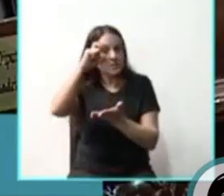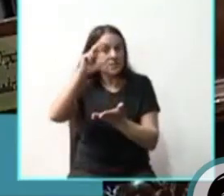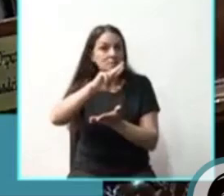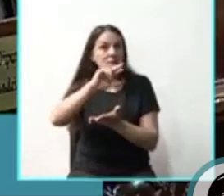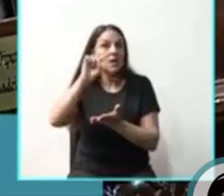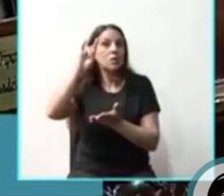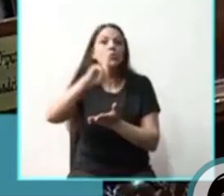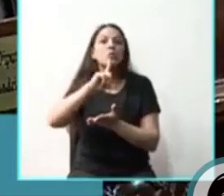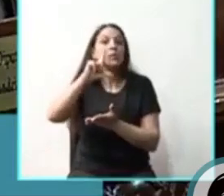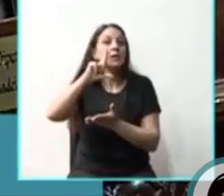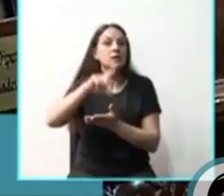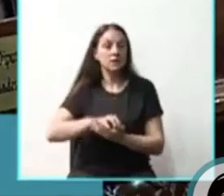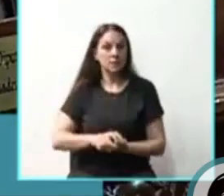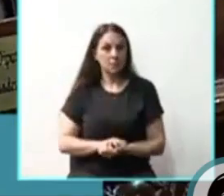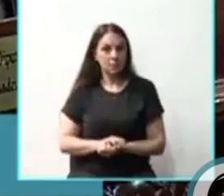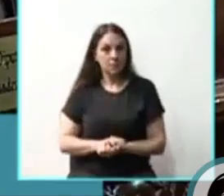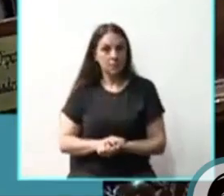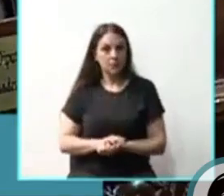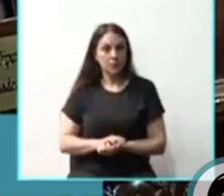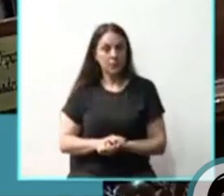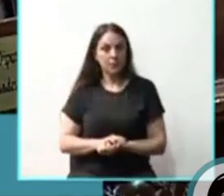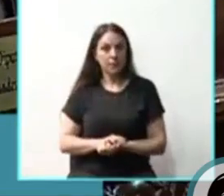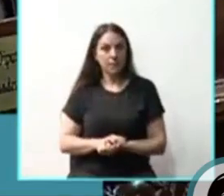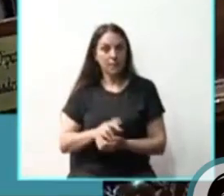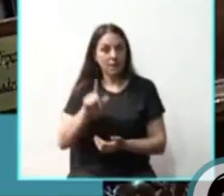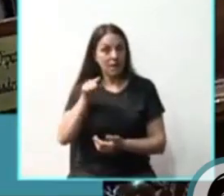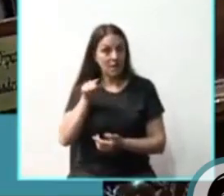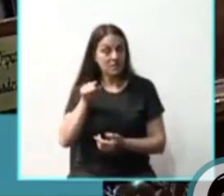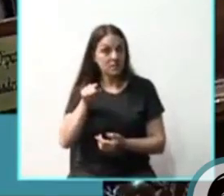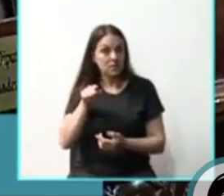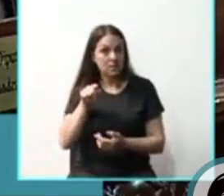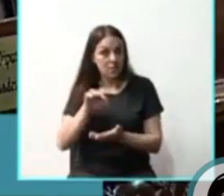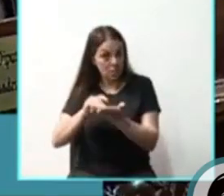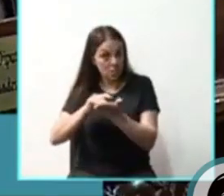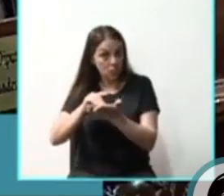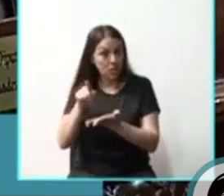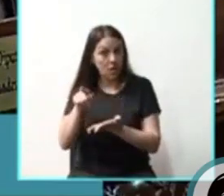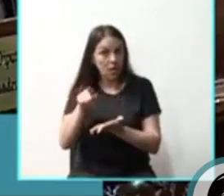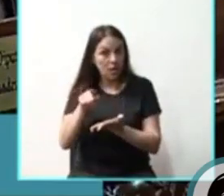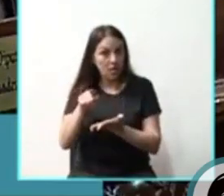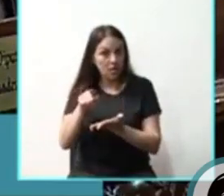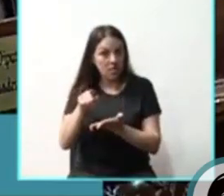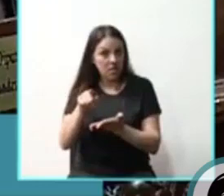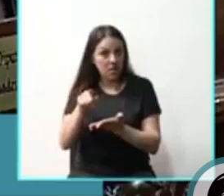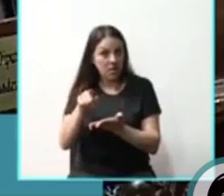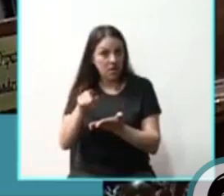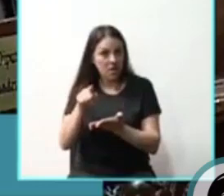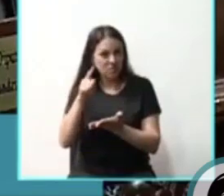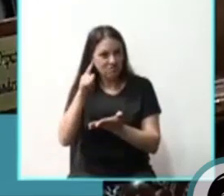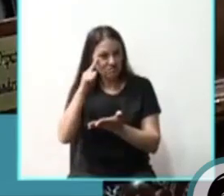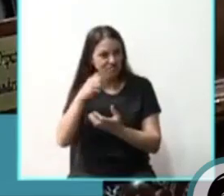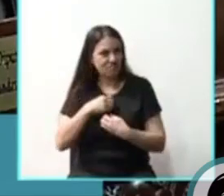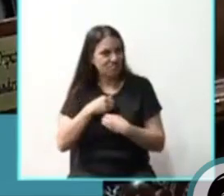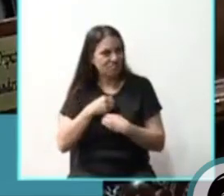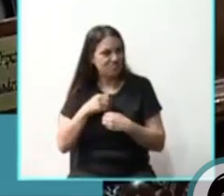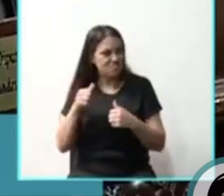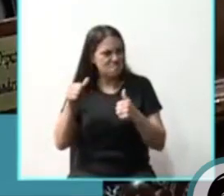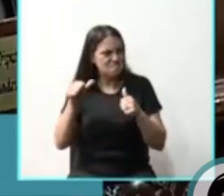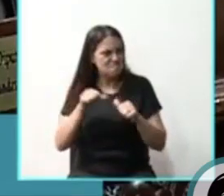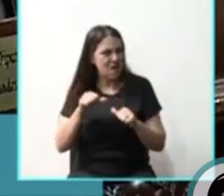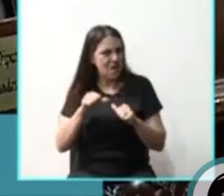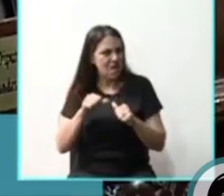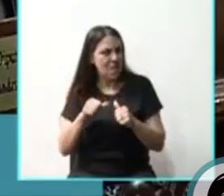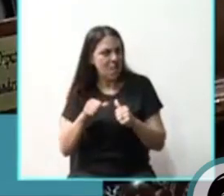gabriela cerrutti esta diputada estaba muy indignada cuestionando